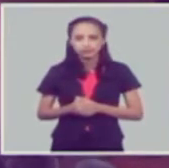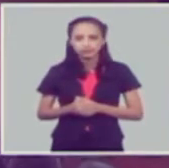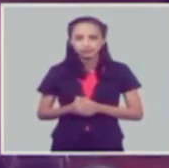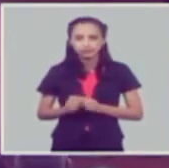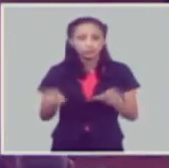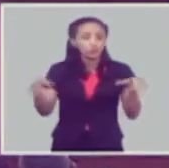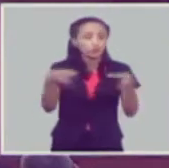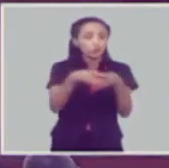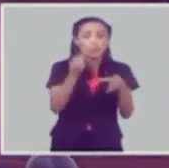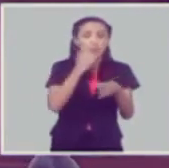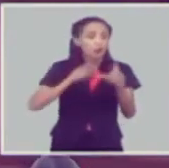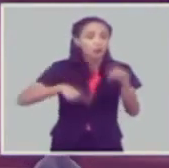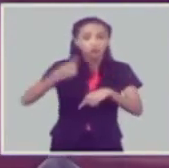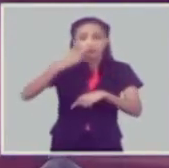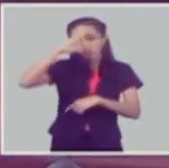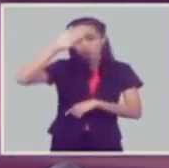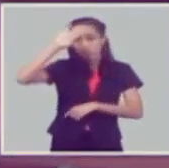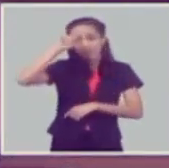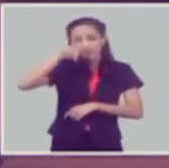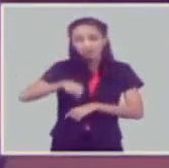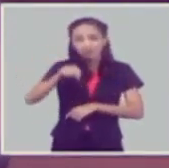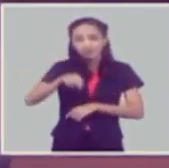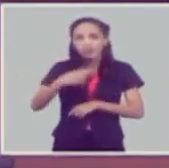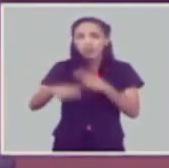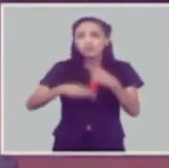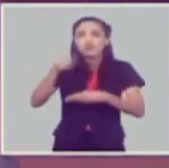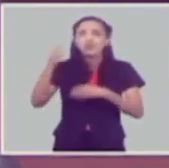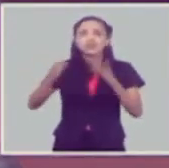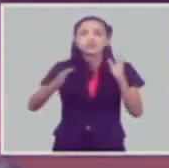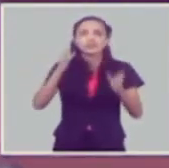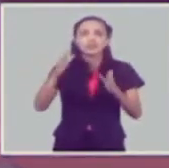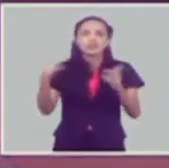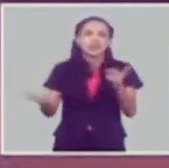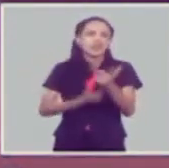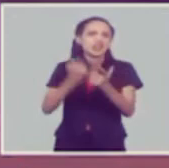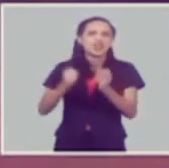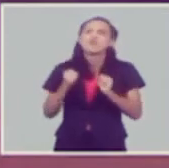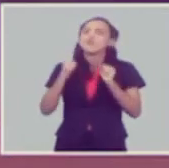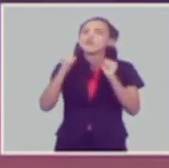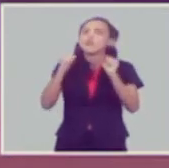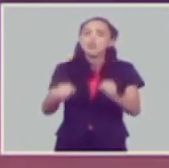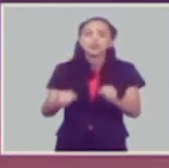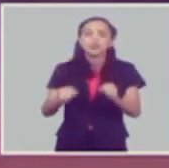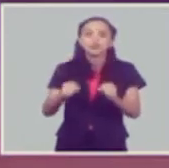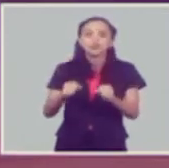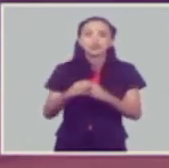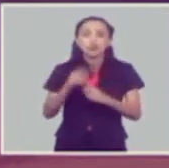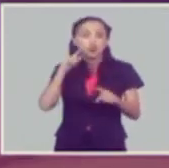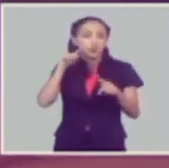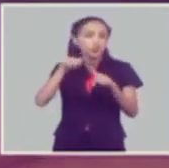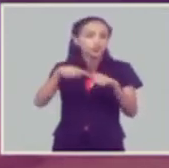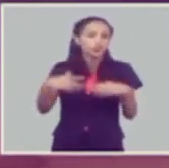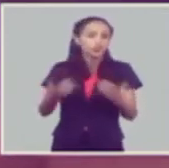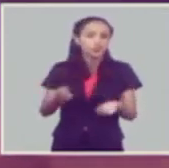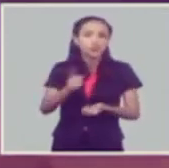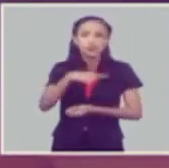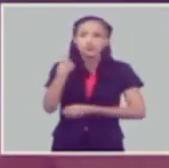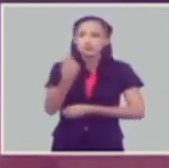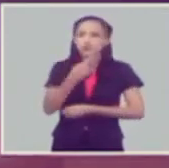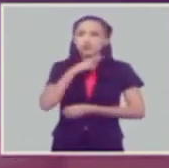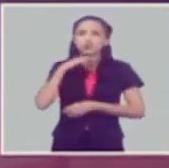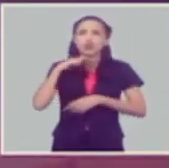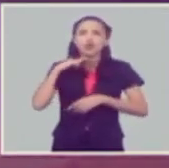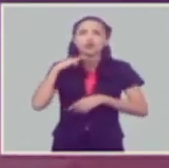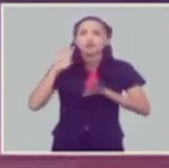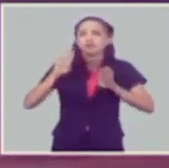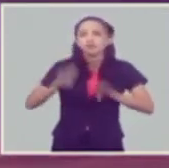anticubanos de ese país, ha desatado contra Cuba en este periodo una guerra sórdida con la absurda pretensión de ponernos de rodillas,